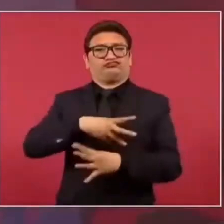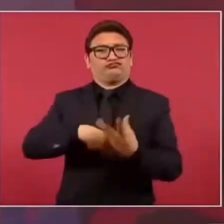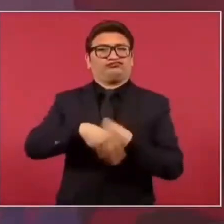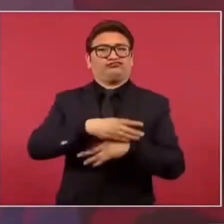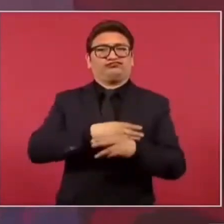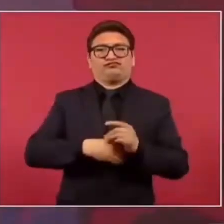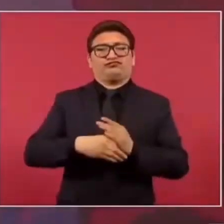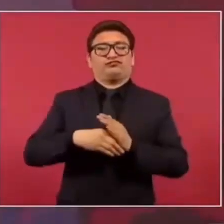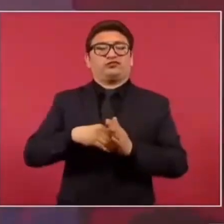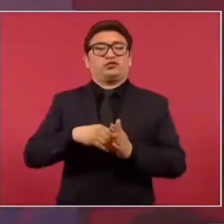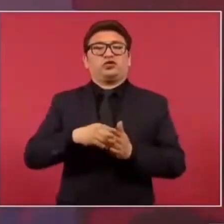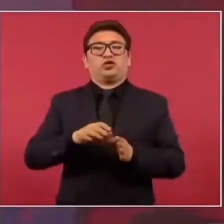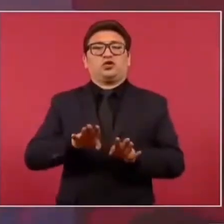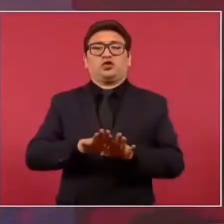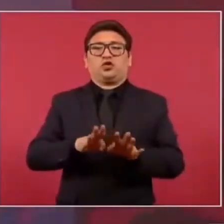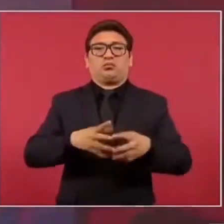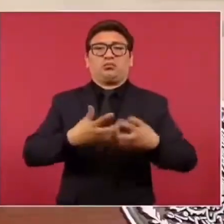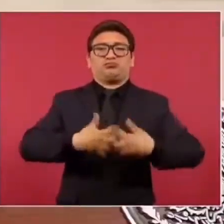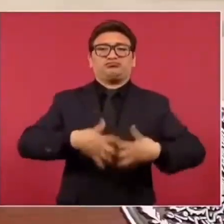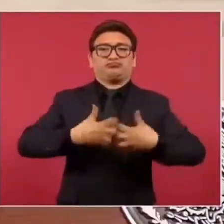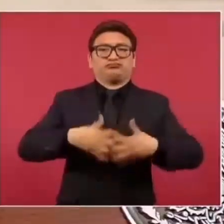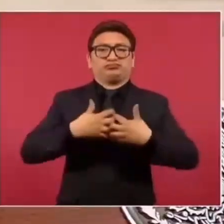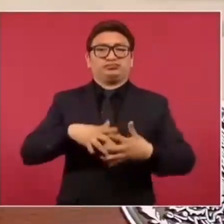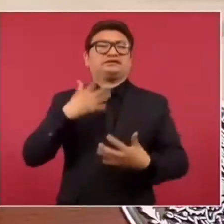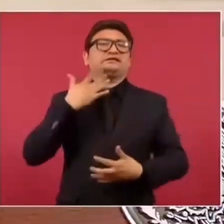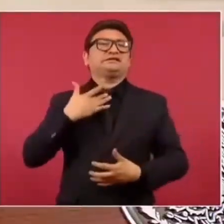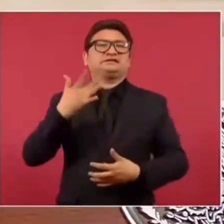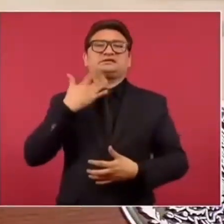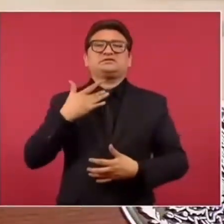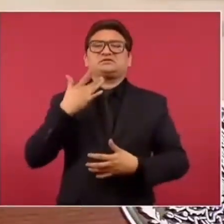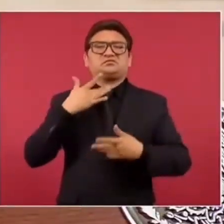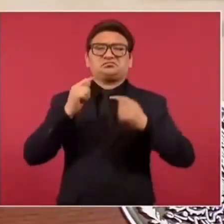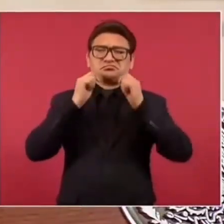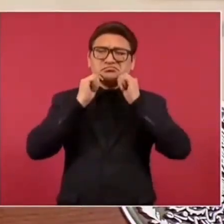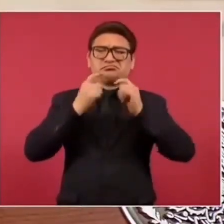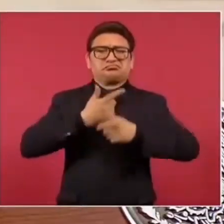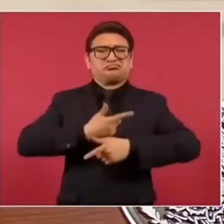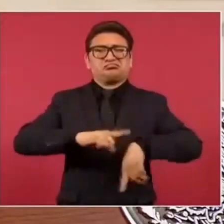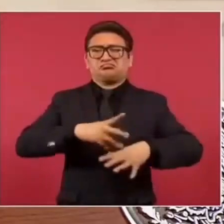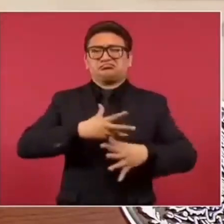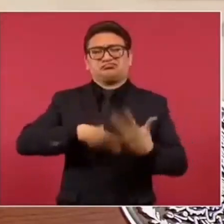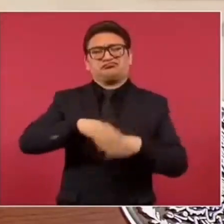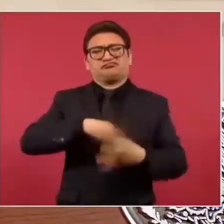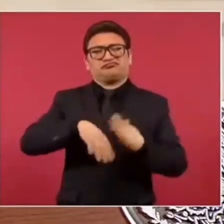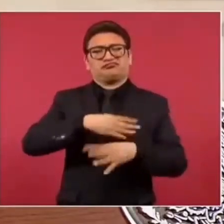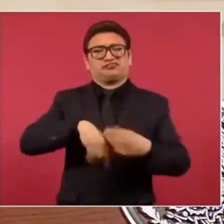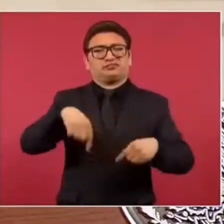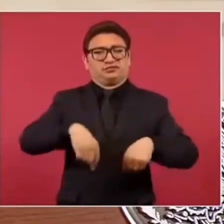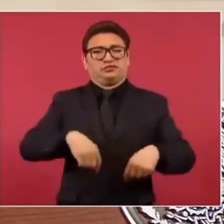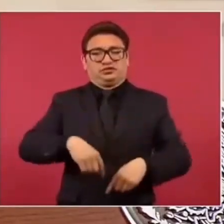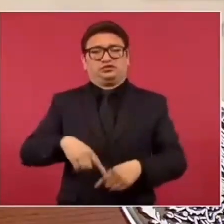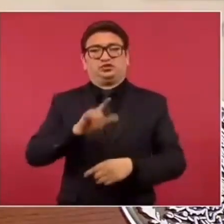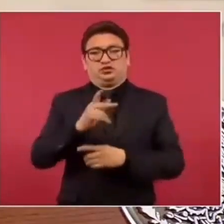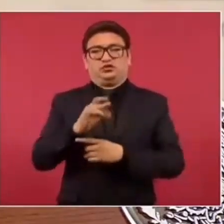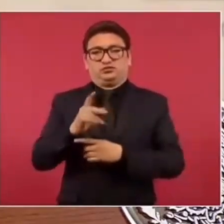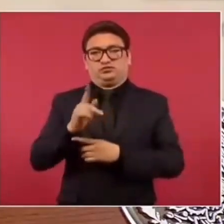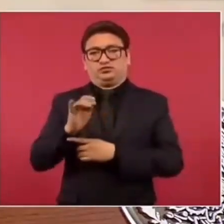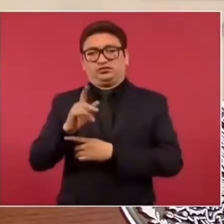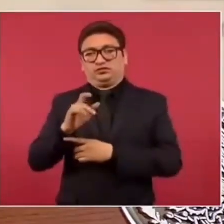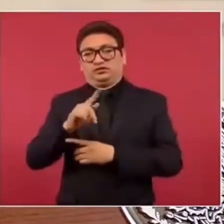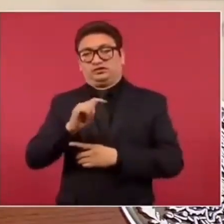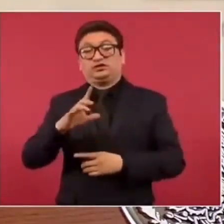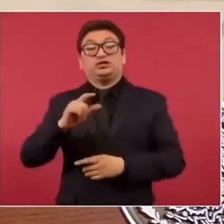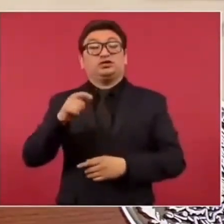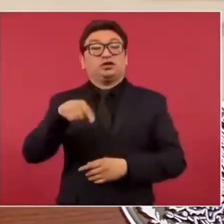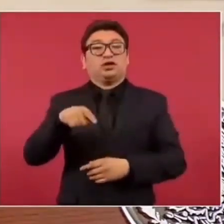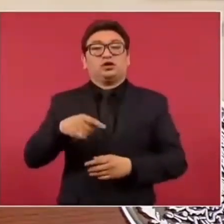en producción de gasolinas. No importábamos. Hasta López Portillo se hizo la